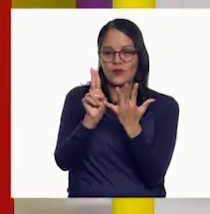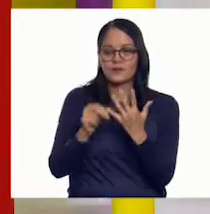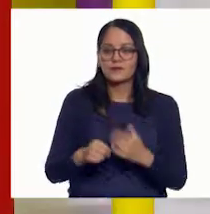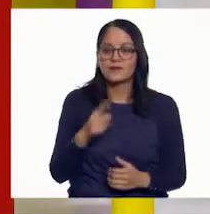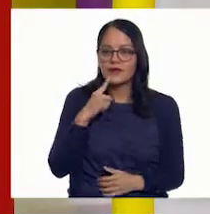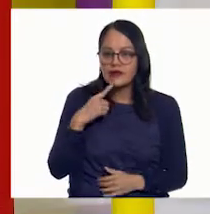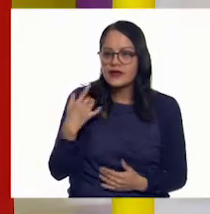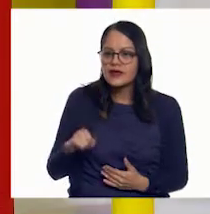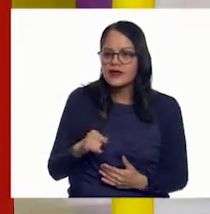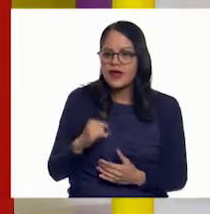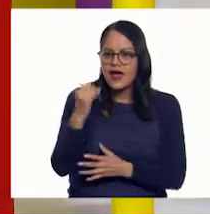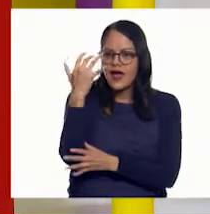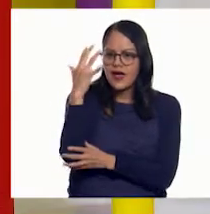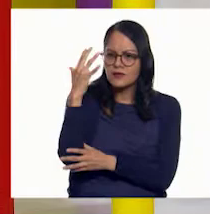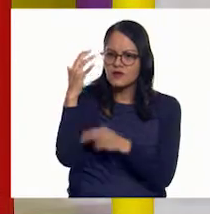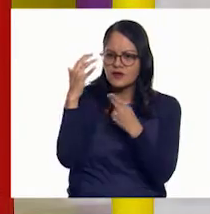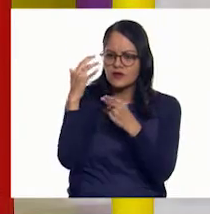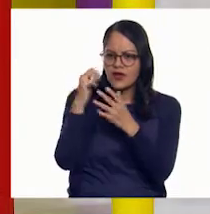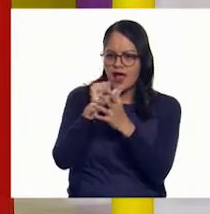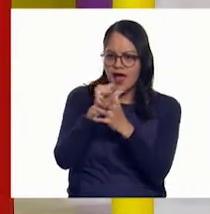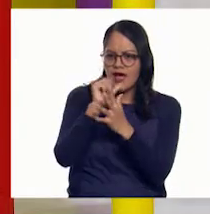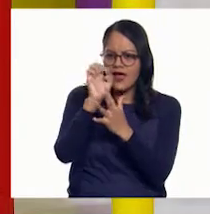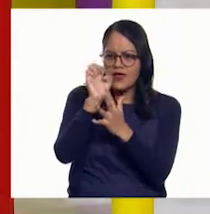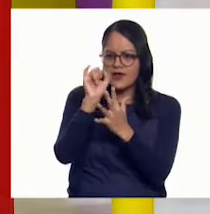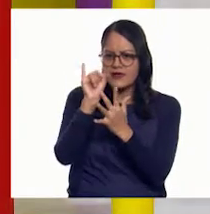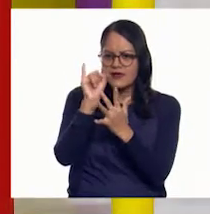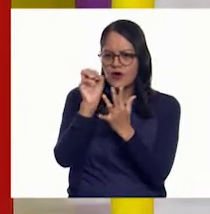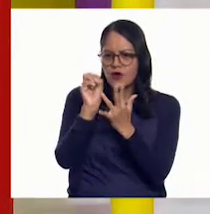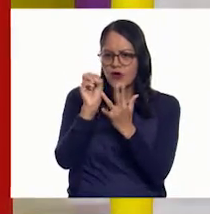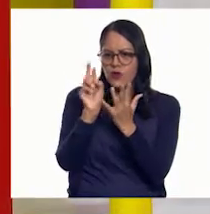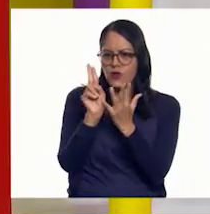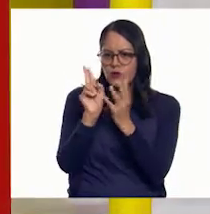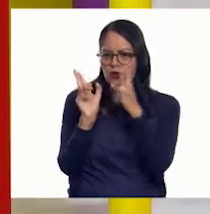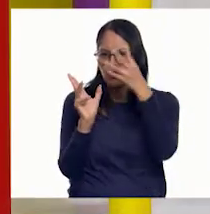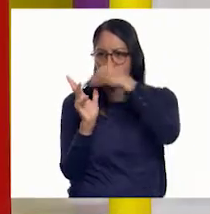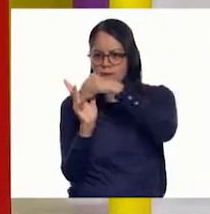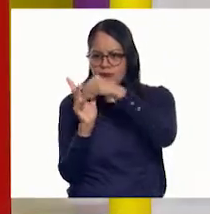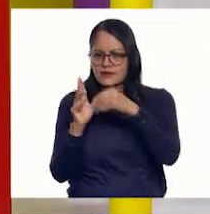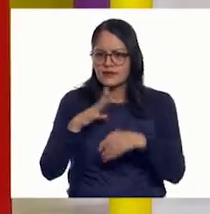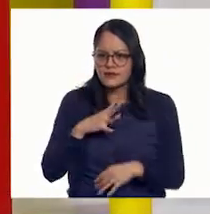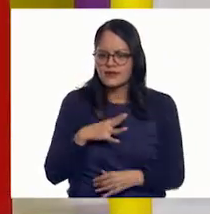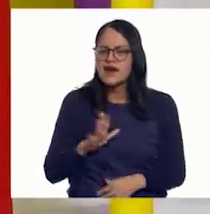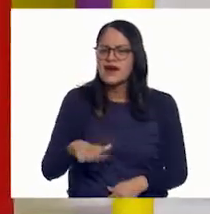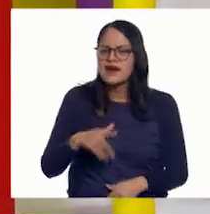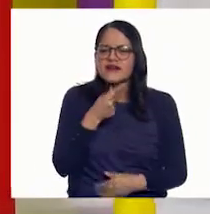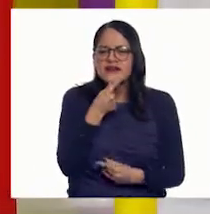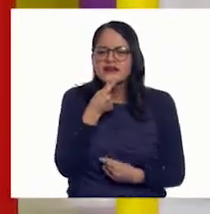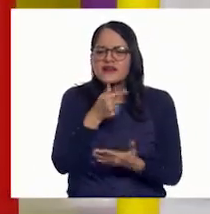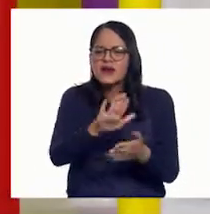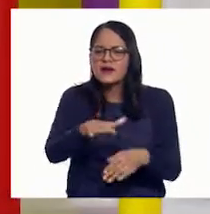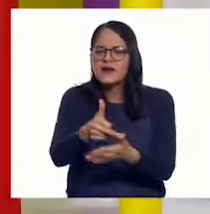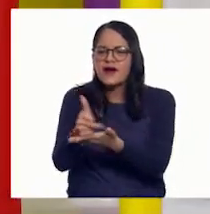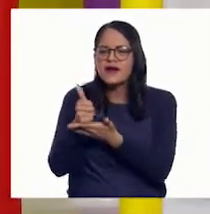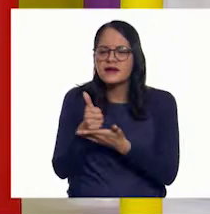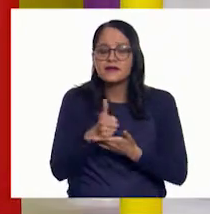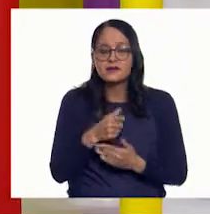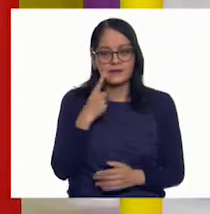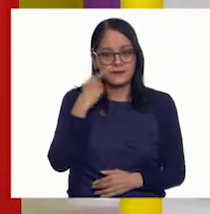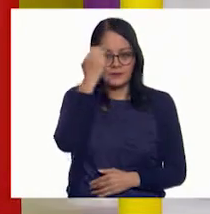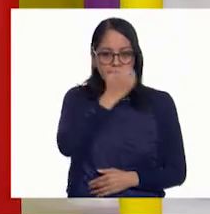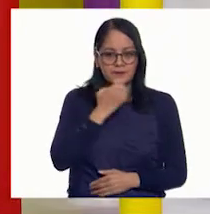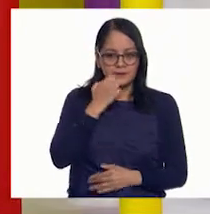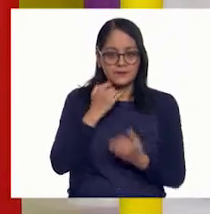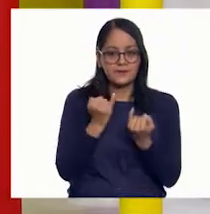algo complicada. El árbol que tiene las cinco vocales. ¡Ay, niñas y niños, creo que necesito su ayuda! ¡Sí! Si la analizamos bien